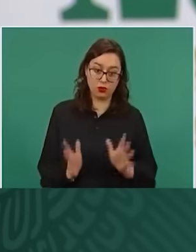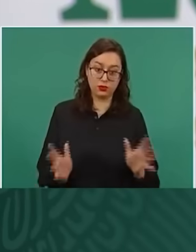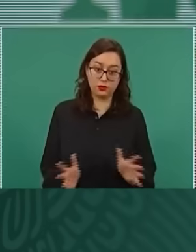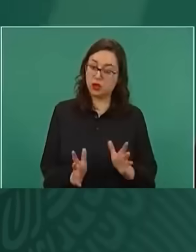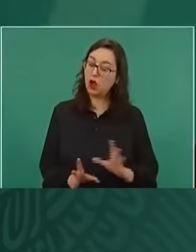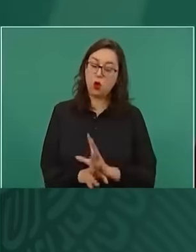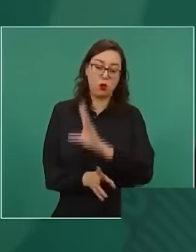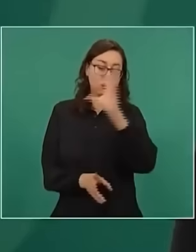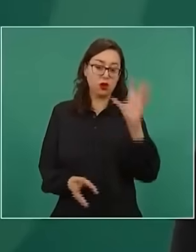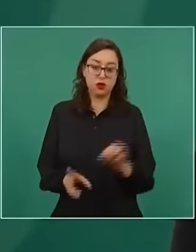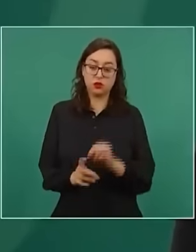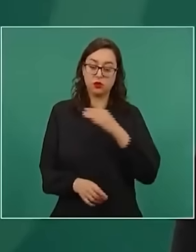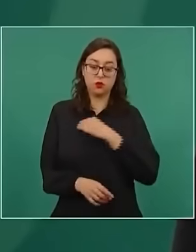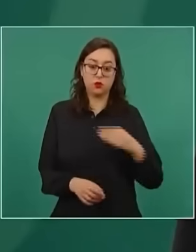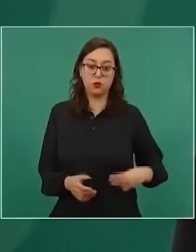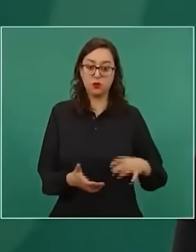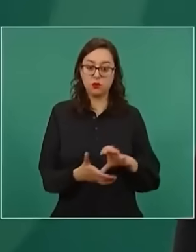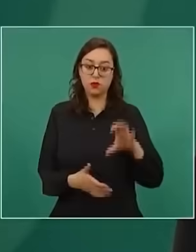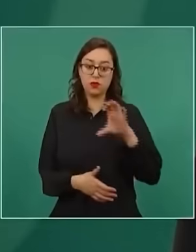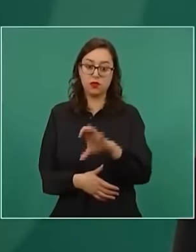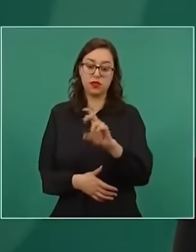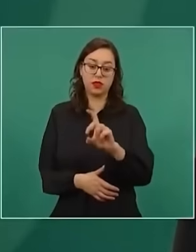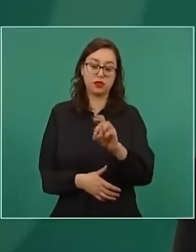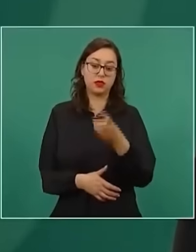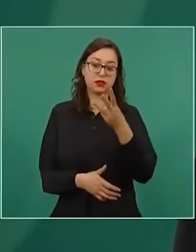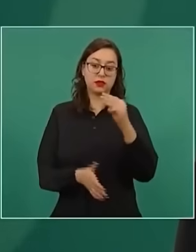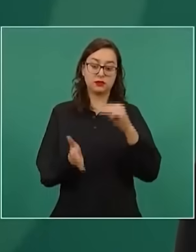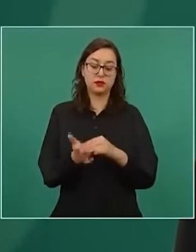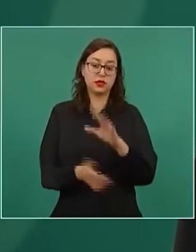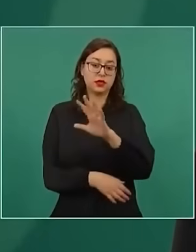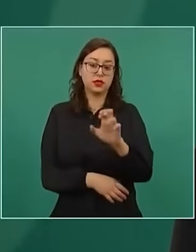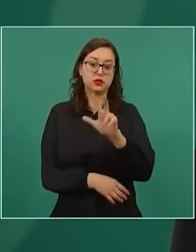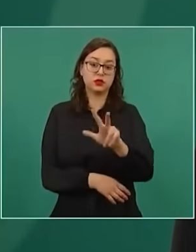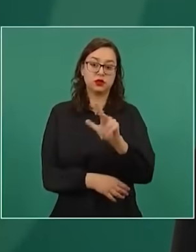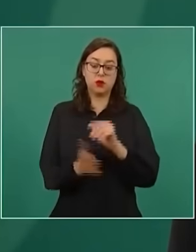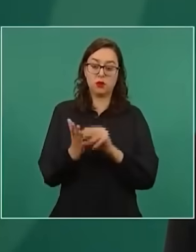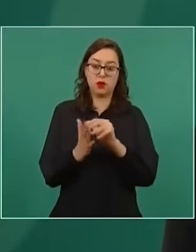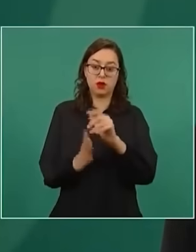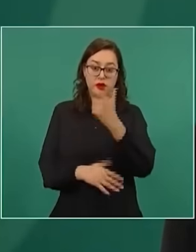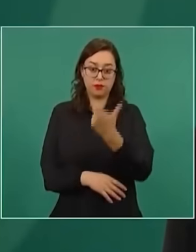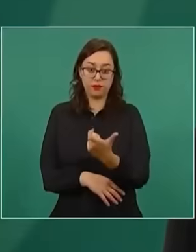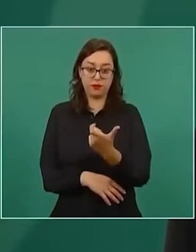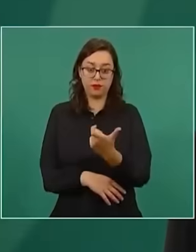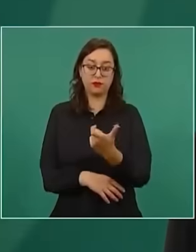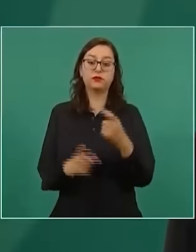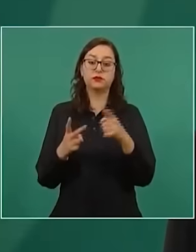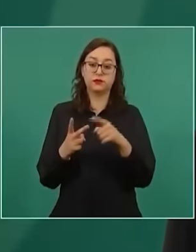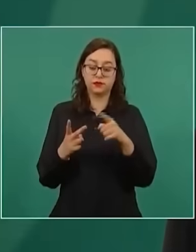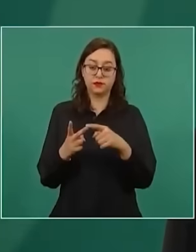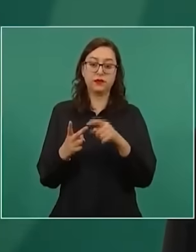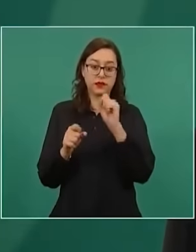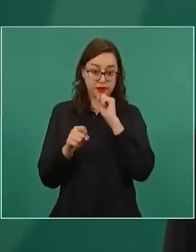falso e ilógico Y es que es imposible creer bajo el pensamiento crítico que literalmente llega la pandemia